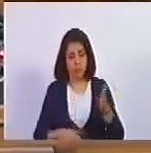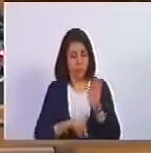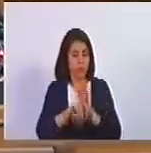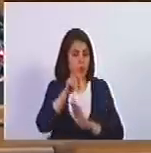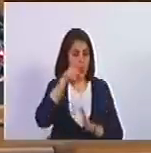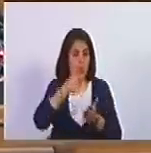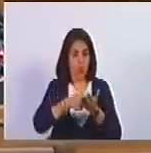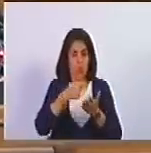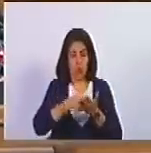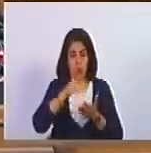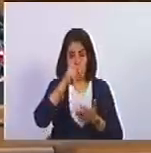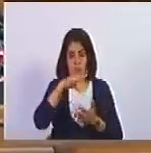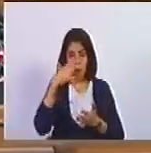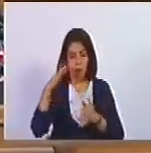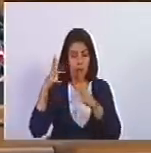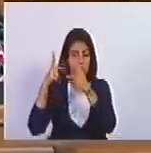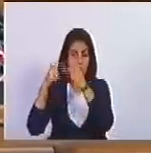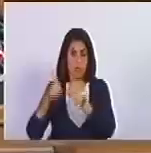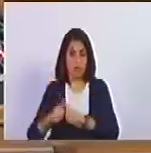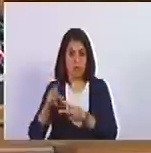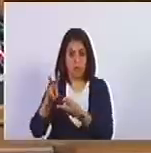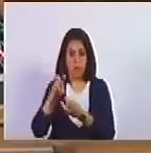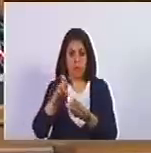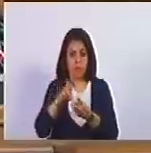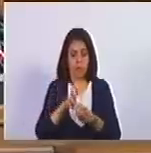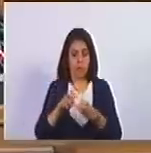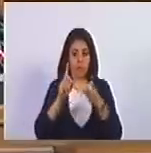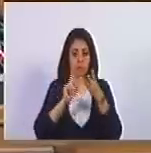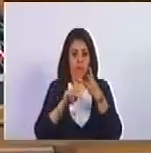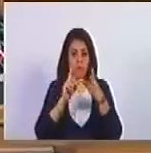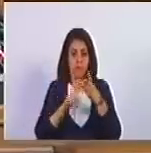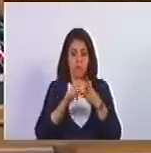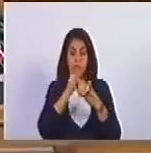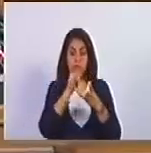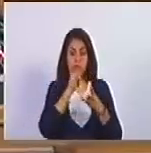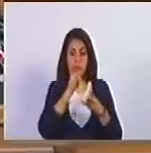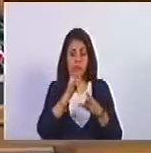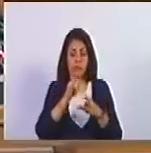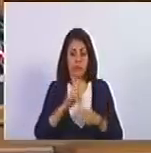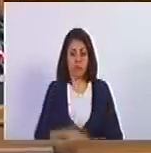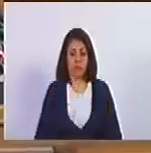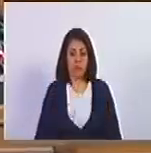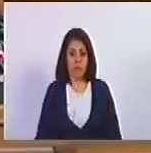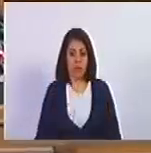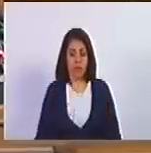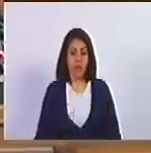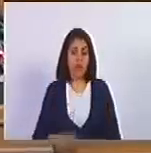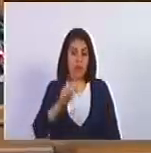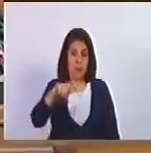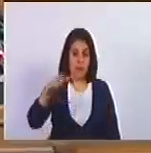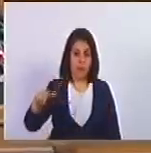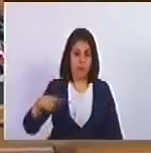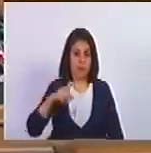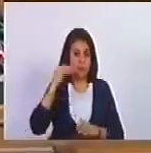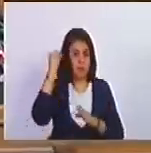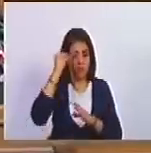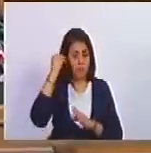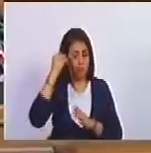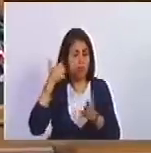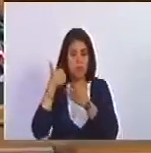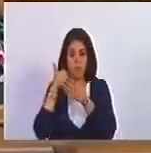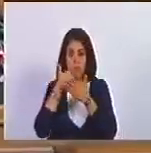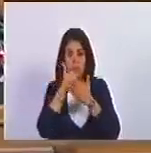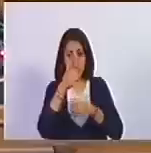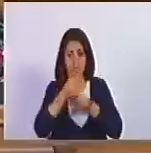costo operacional de la administración tributaria. 3. Informar a las y los contribuyentes los criterios sobre los cuales